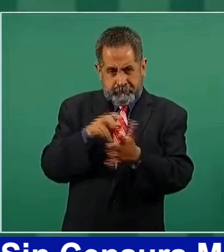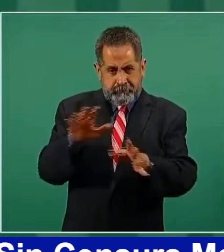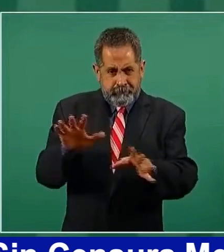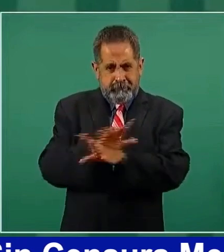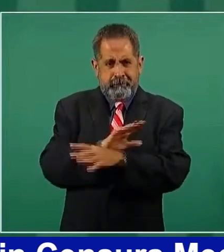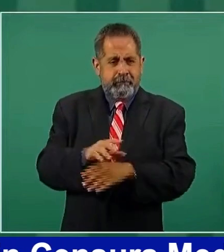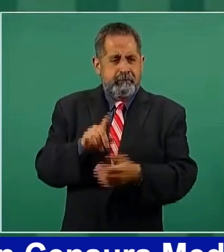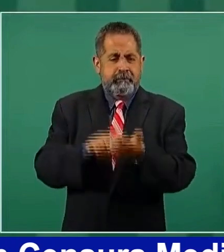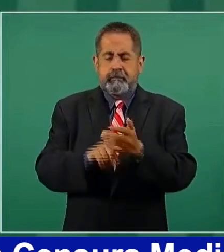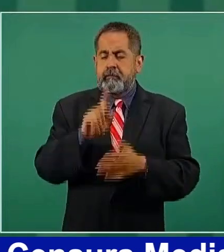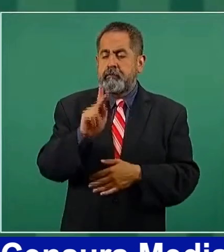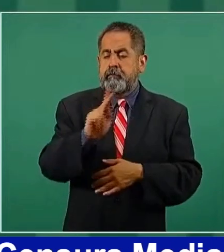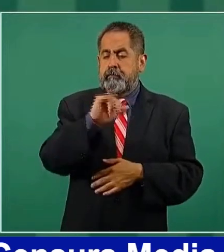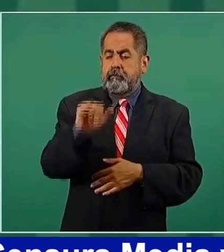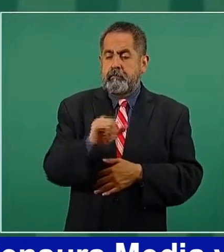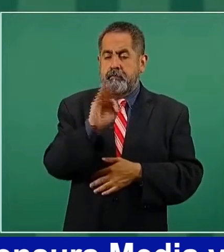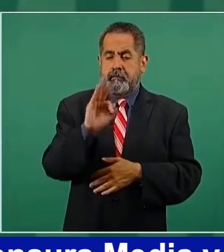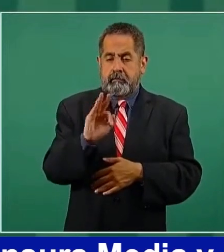Poder Judicial